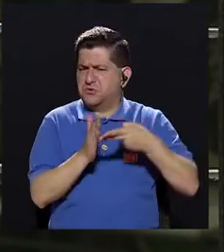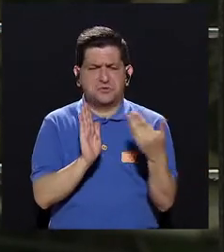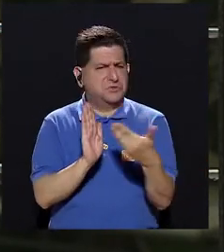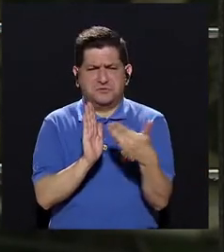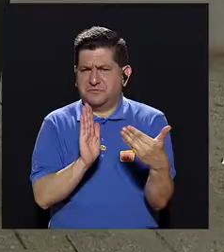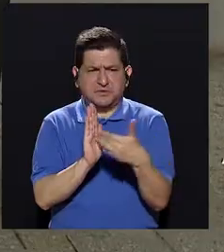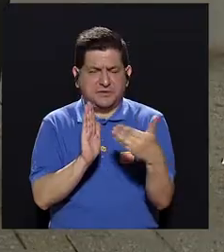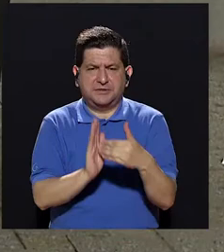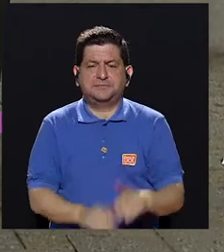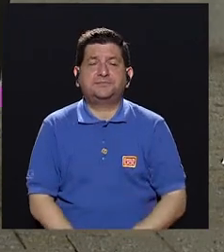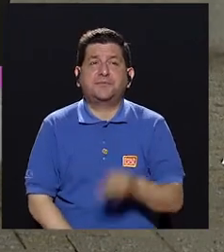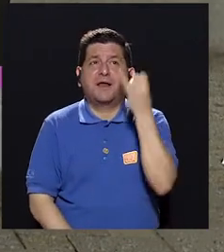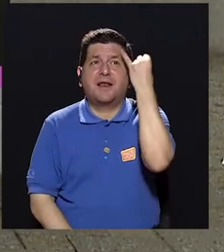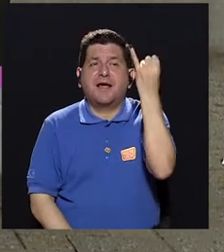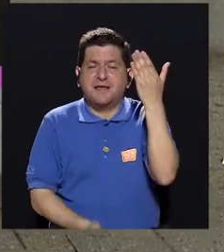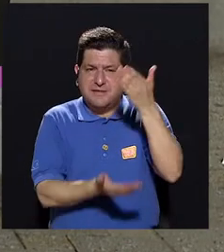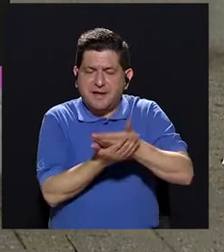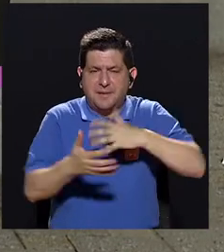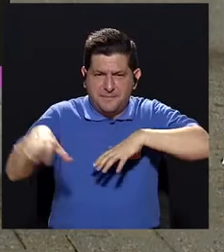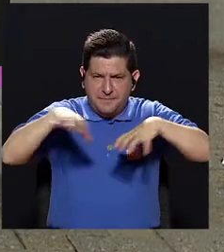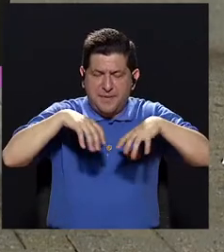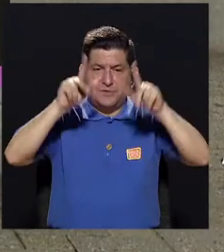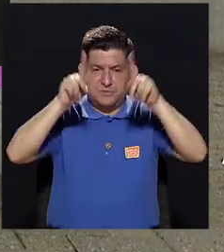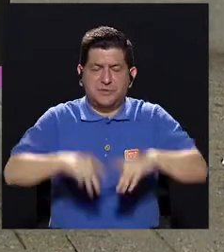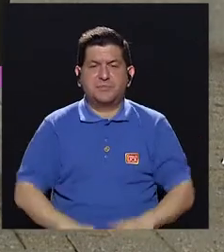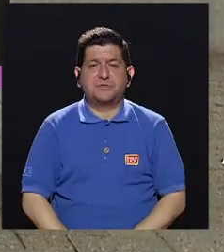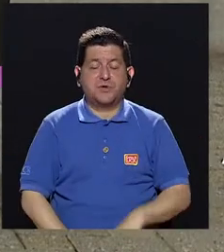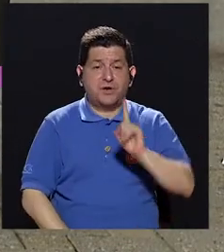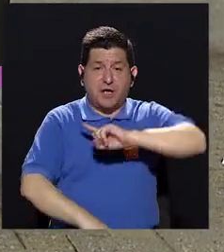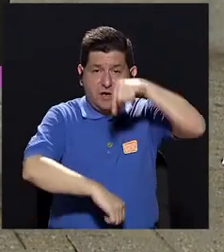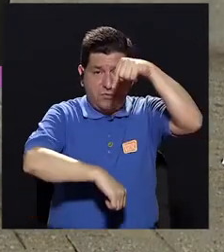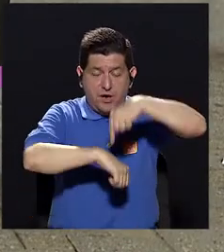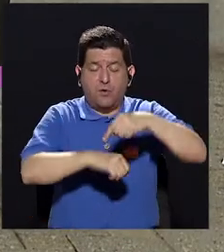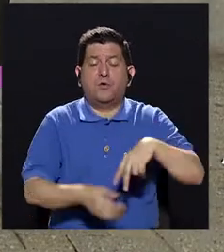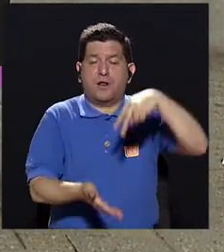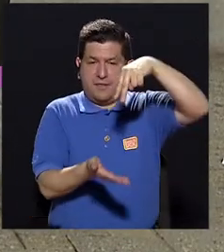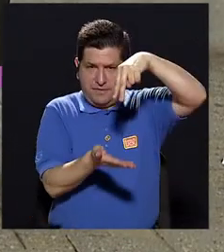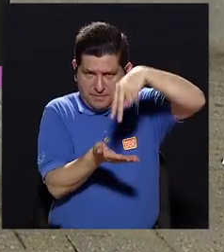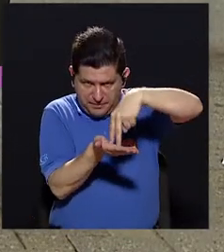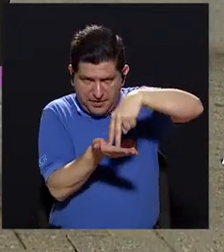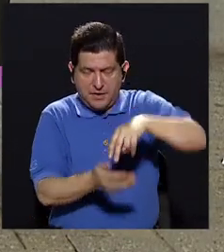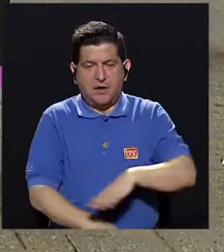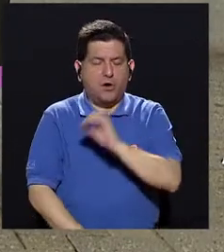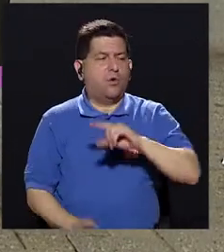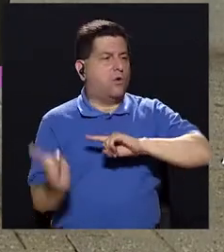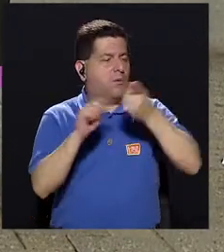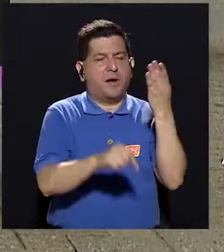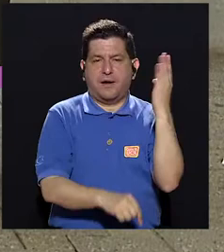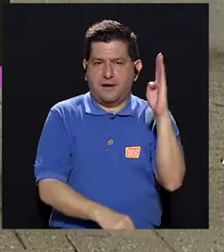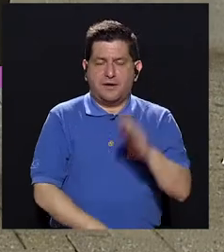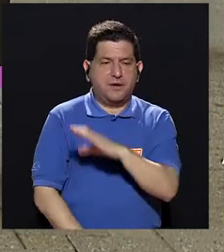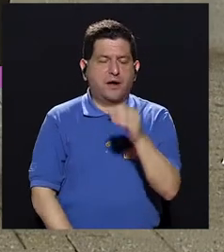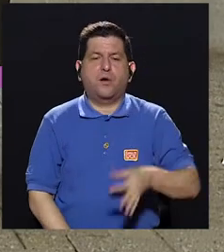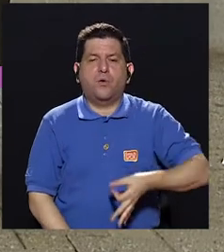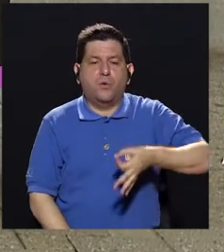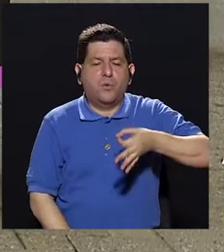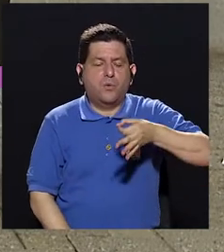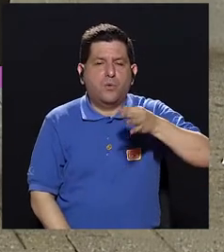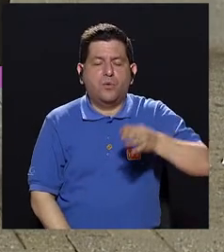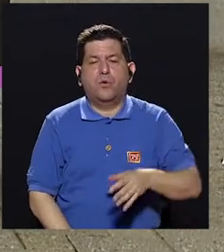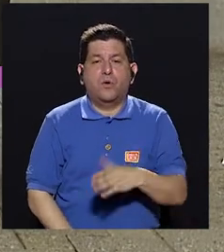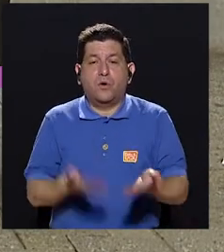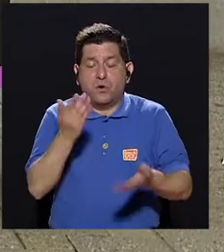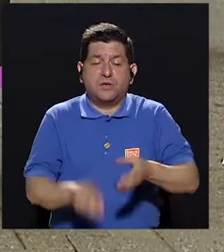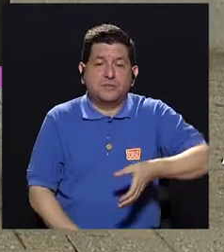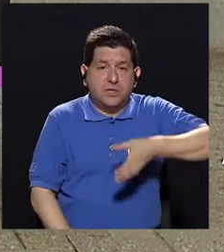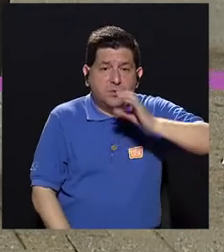va a afectar. La idea de la pausa activa es que la persona mínimo cada hora se ponga de pie o vaya al baño o tome un vaso de agua